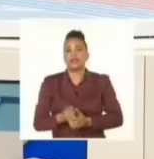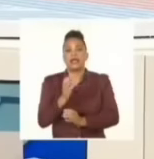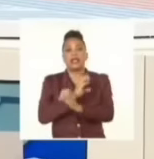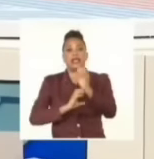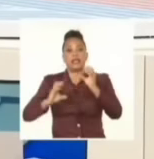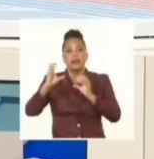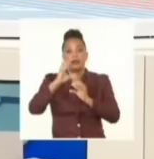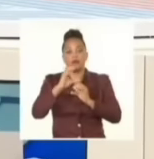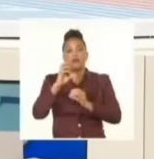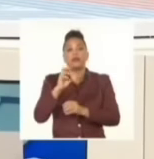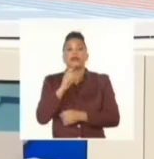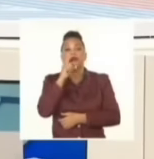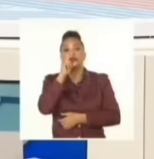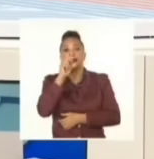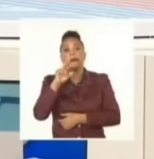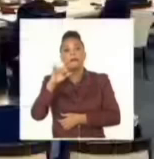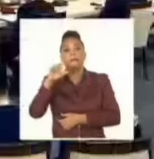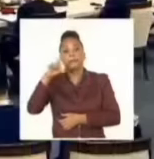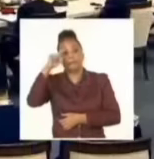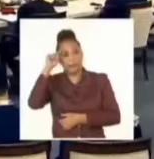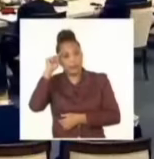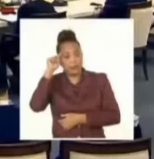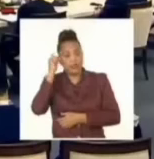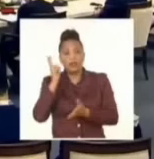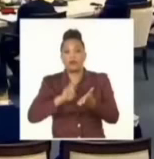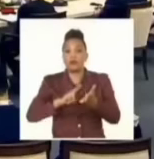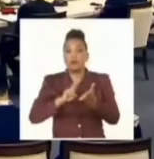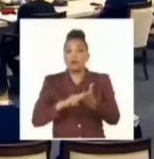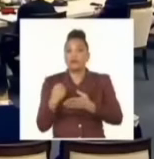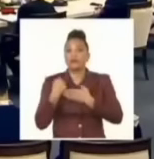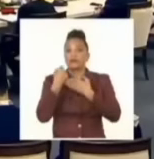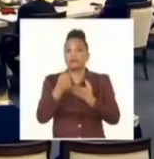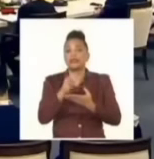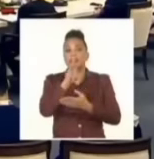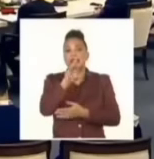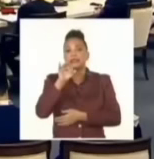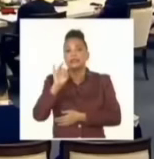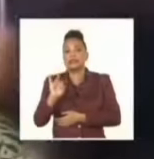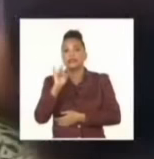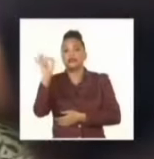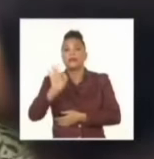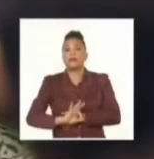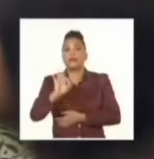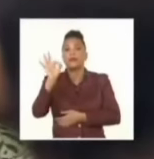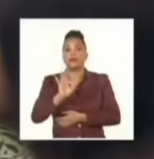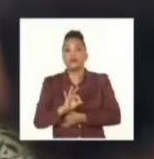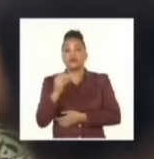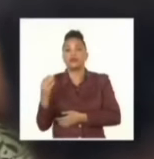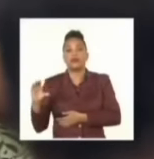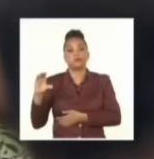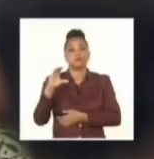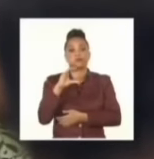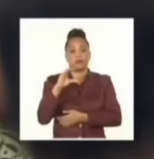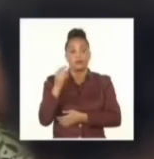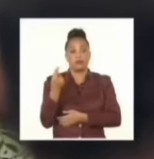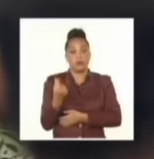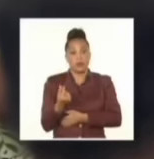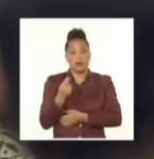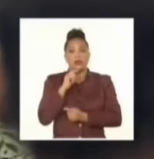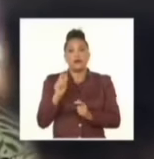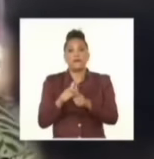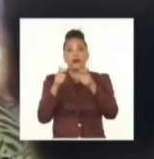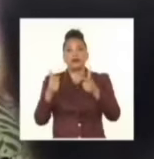brig cuyos miembros aportaron este año casi el 37 por del producto interno bruto global mayor